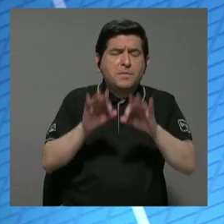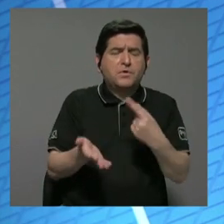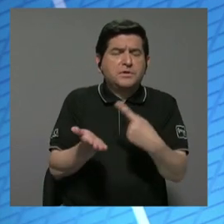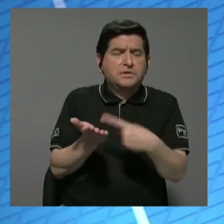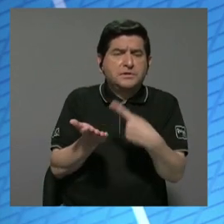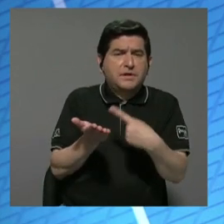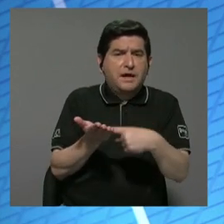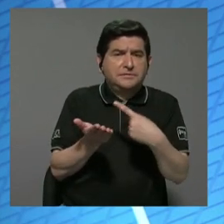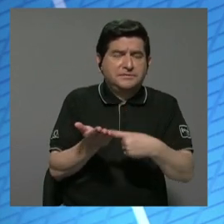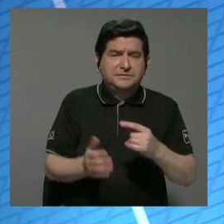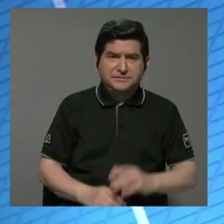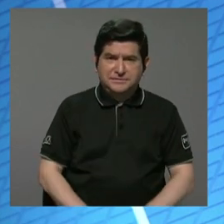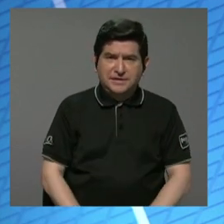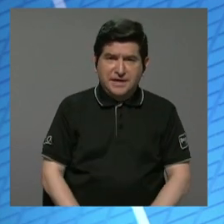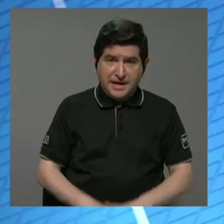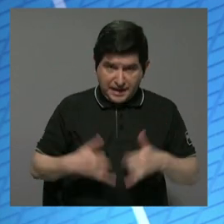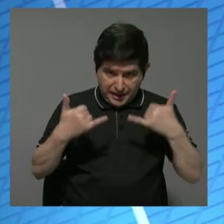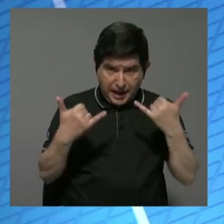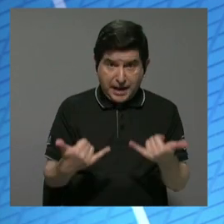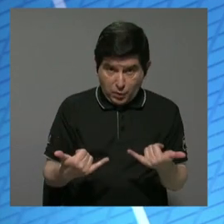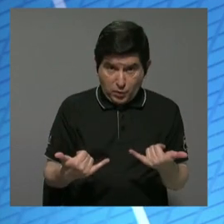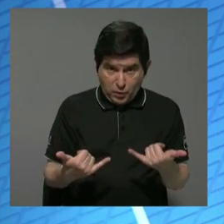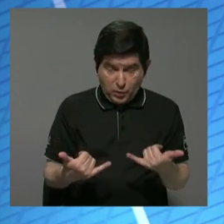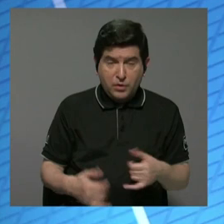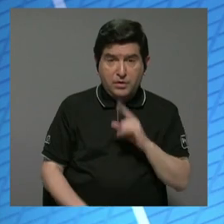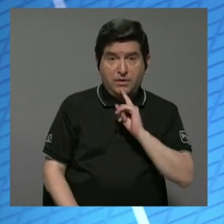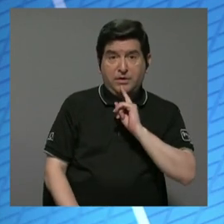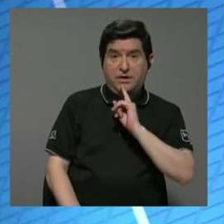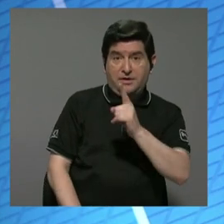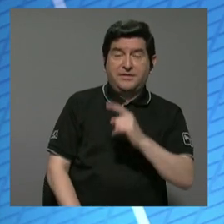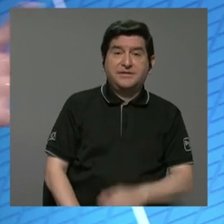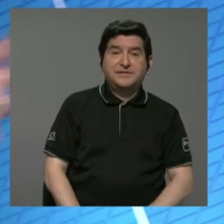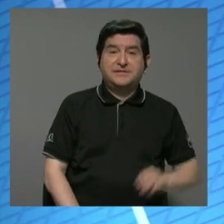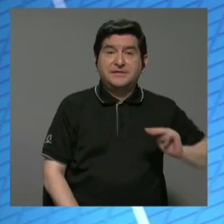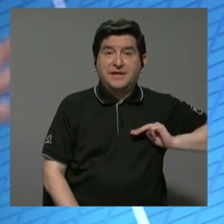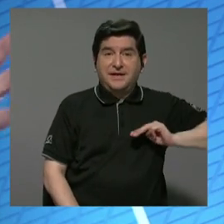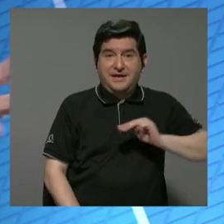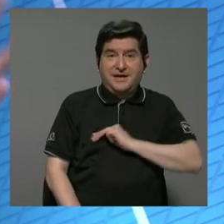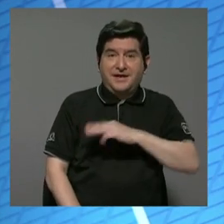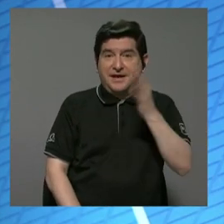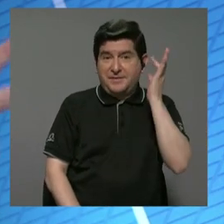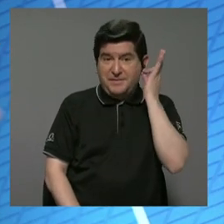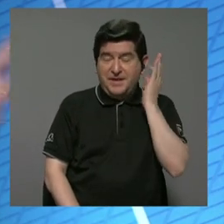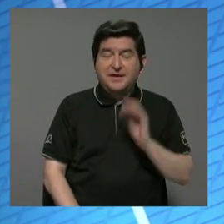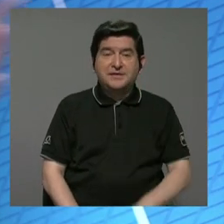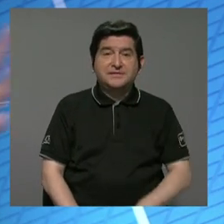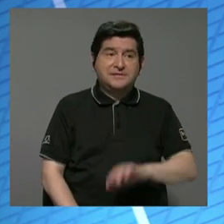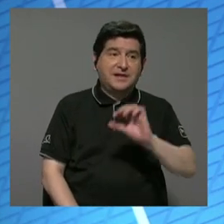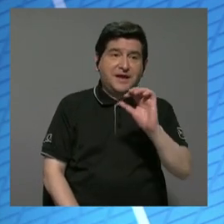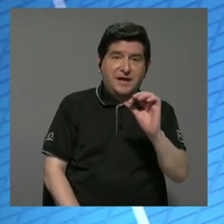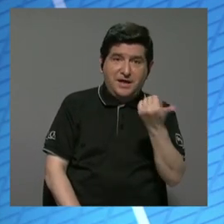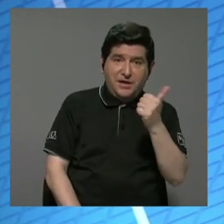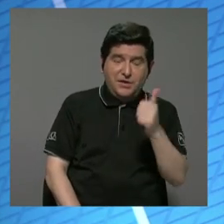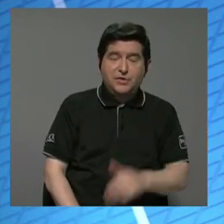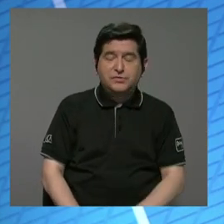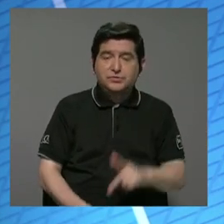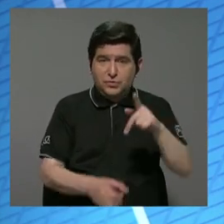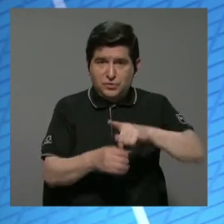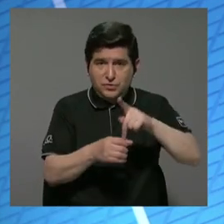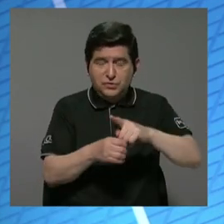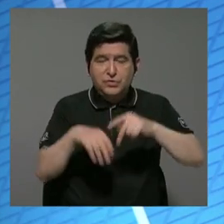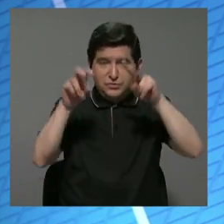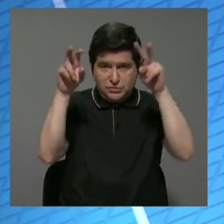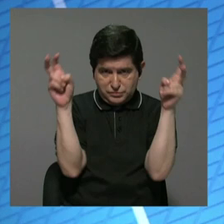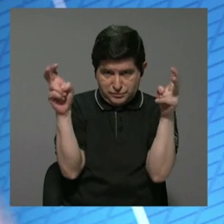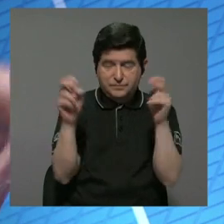el tema de que ahora un poco lo que están diciendo, ¿verdad?, la ministra, ¿verdad?, y los otros ministros y ministras involucrados en este